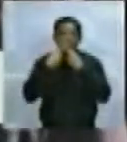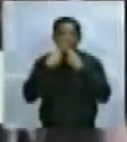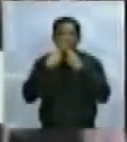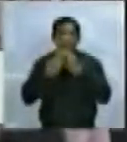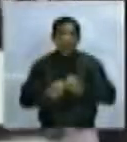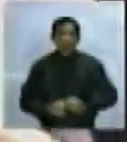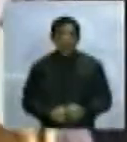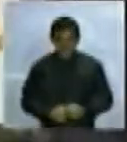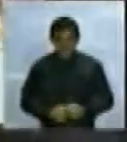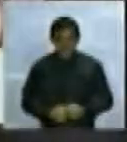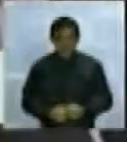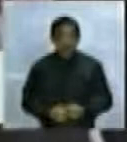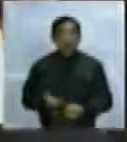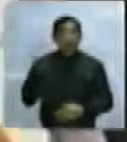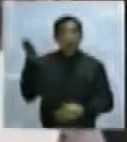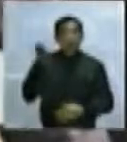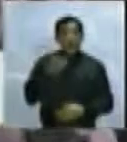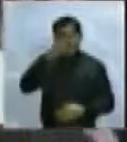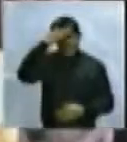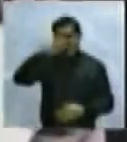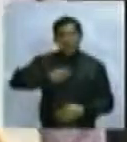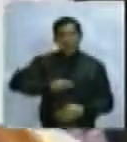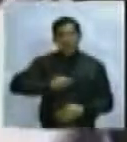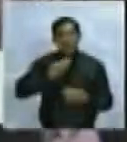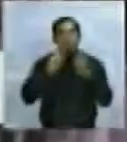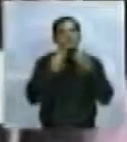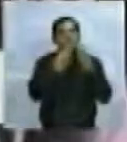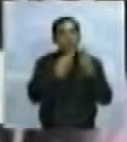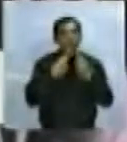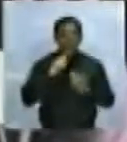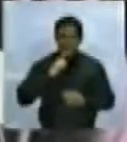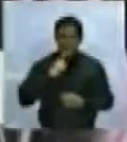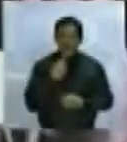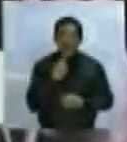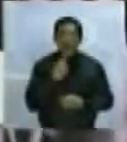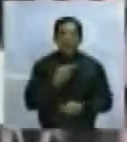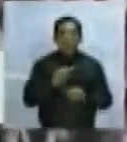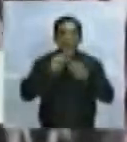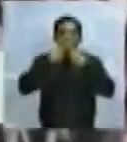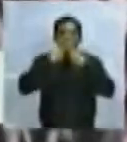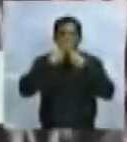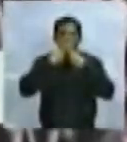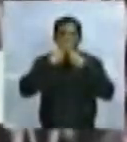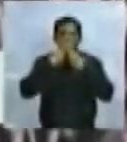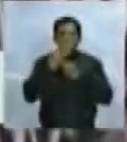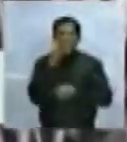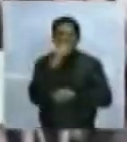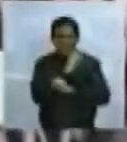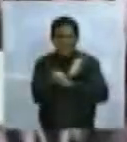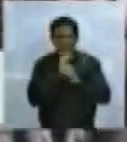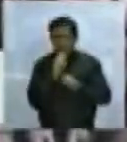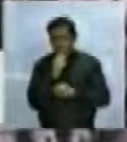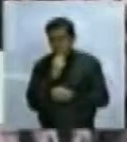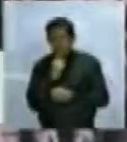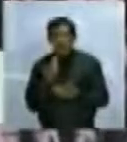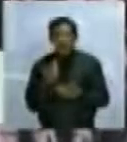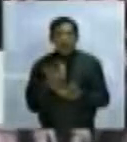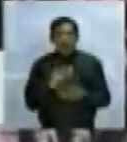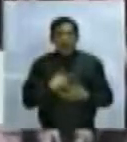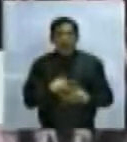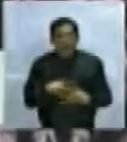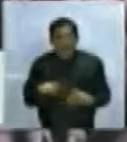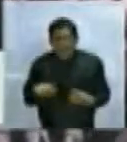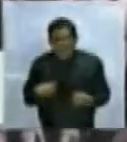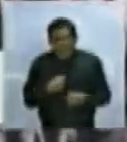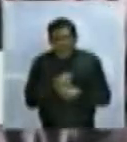decidido, si no hay una respuesta positiva, seria, iremos a la huelga de hambre para así recibirle con huelga de hambre a